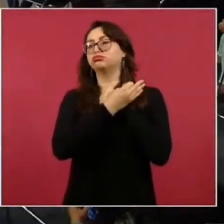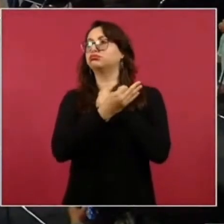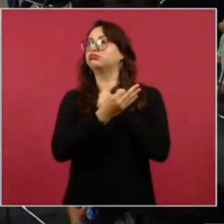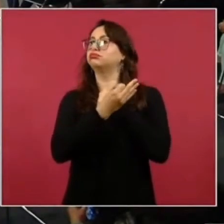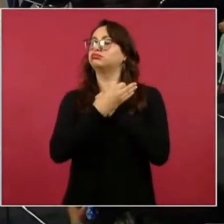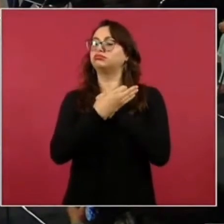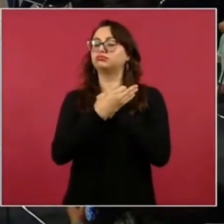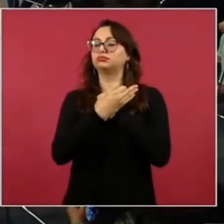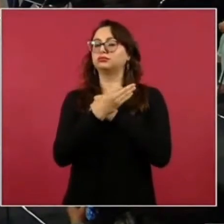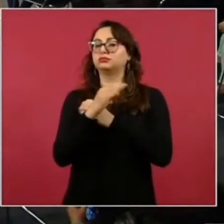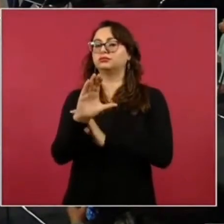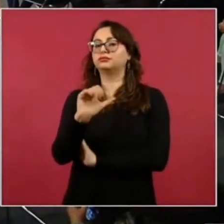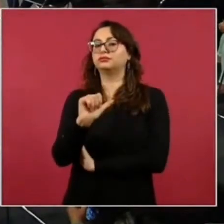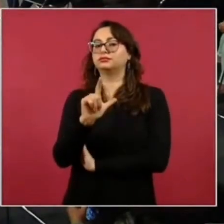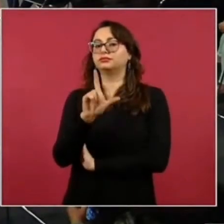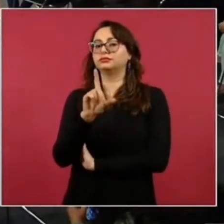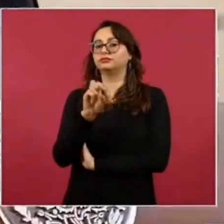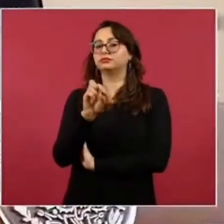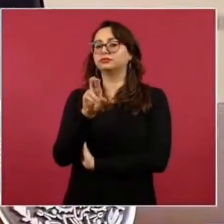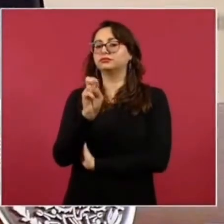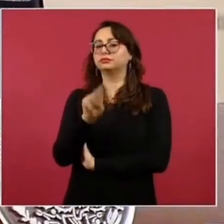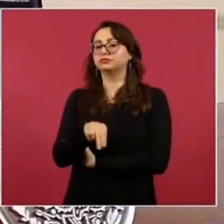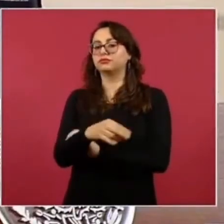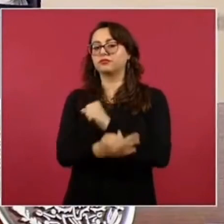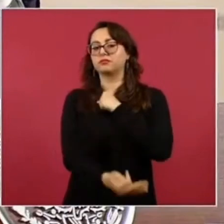del no ejercicio de la acción penal